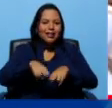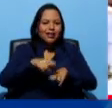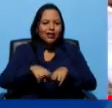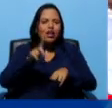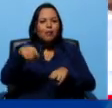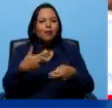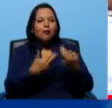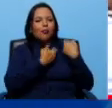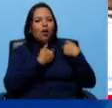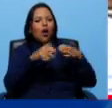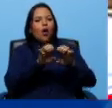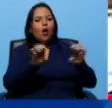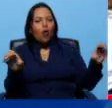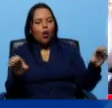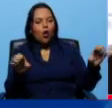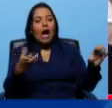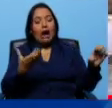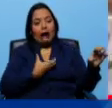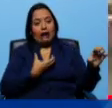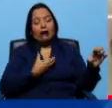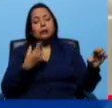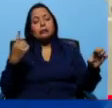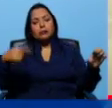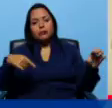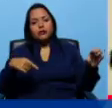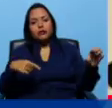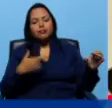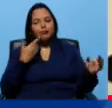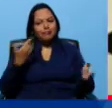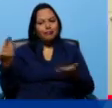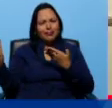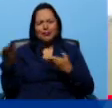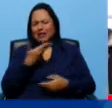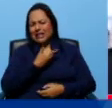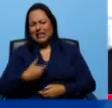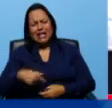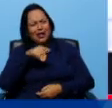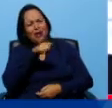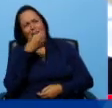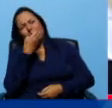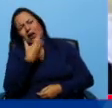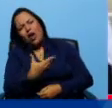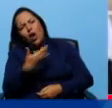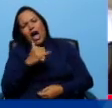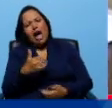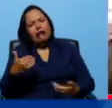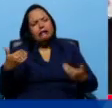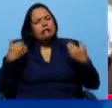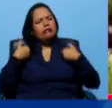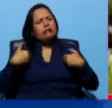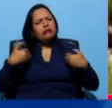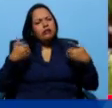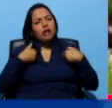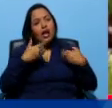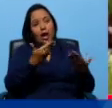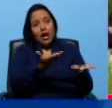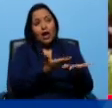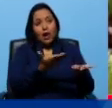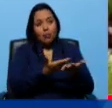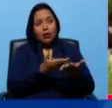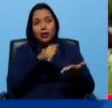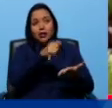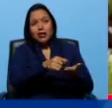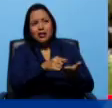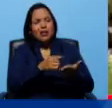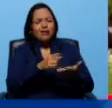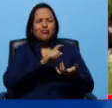en Educación y también nuestro alcalde. Bueno, presidente, esto ha quedado hermoso. Ha sufrido este colegio, Ramón Francisco